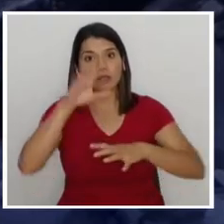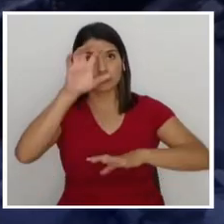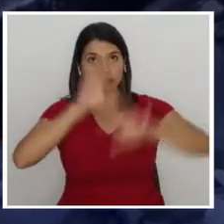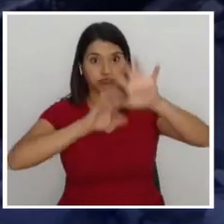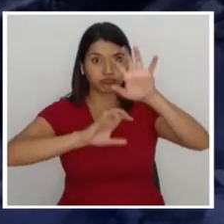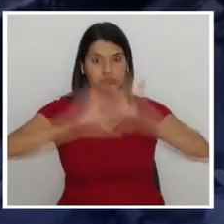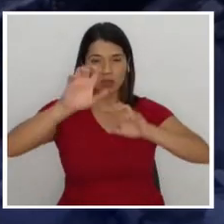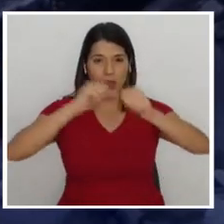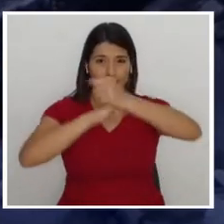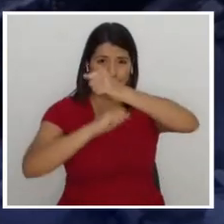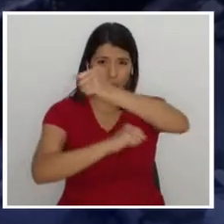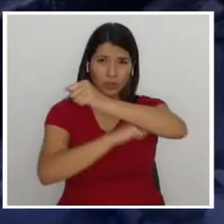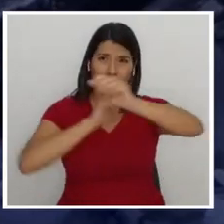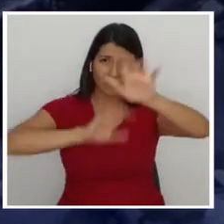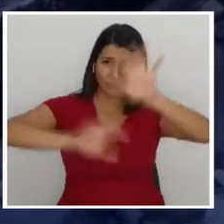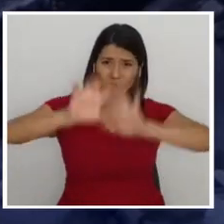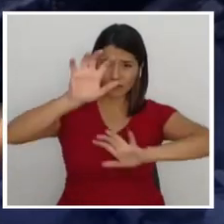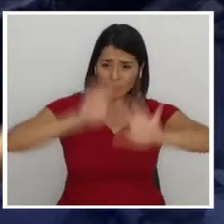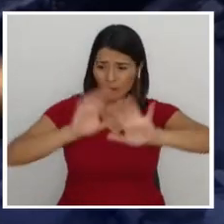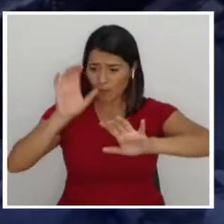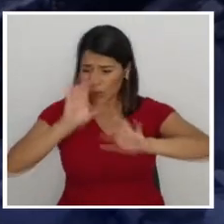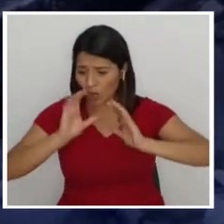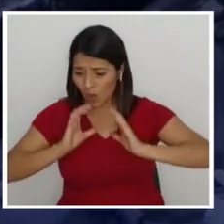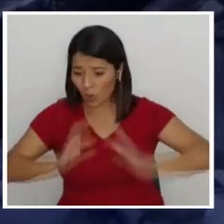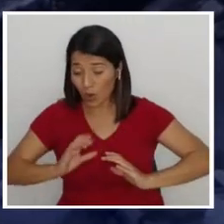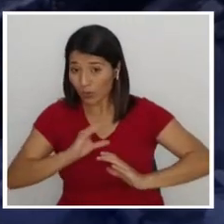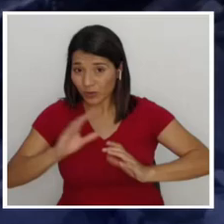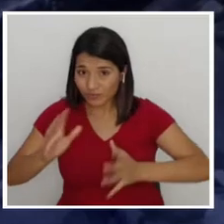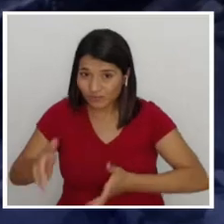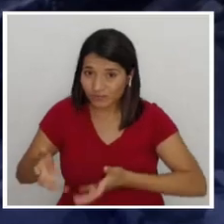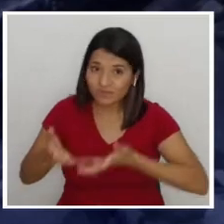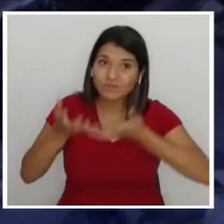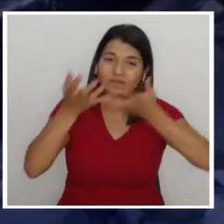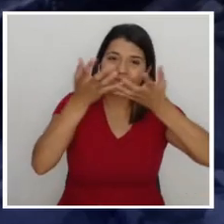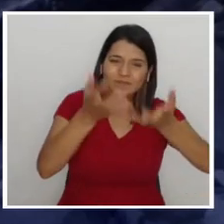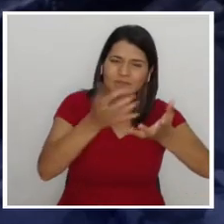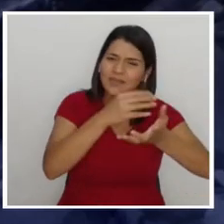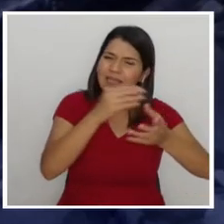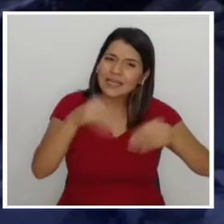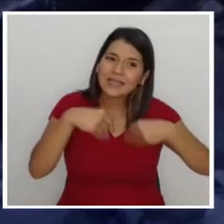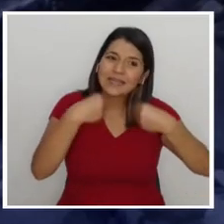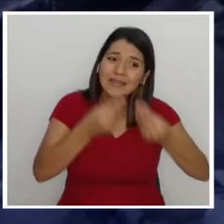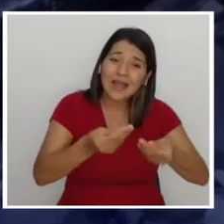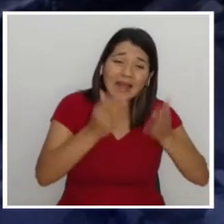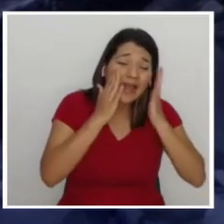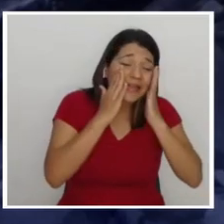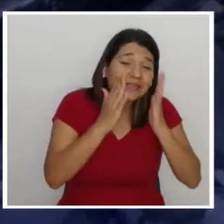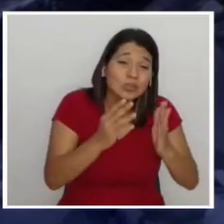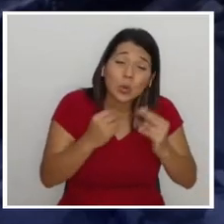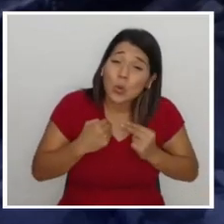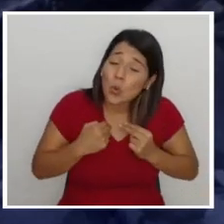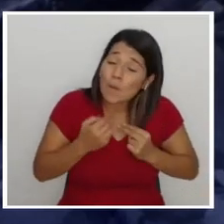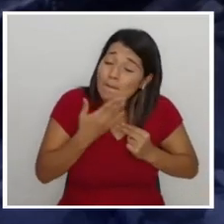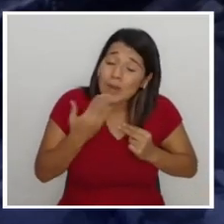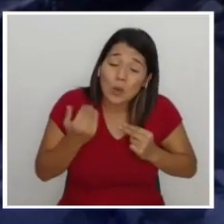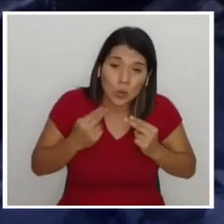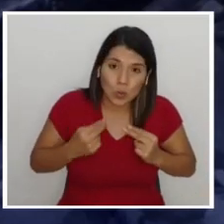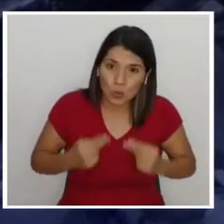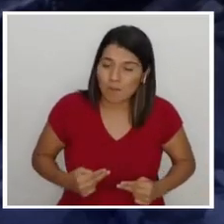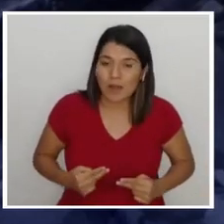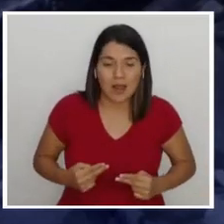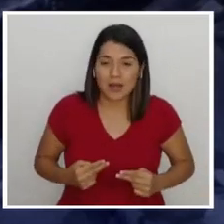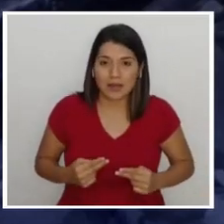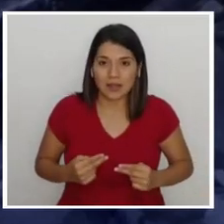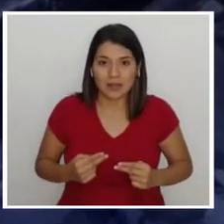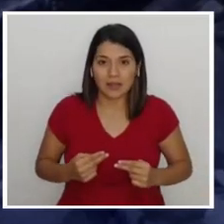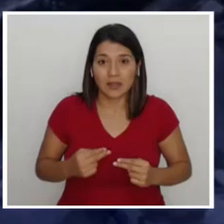la extracción y darle el trato humano posible que pudiéramos extender como